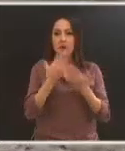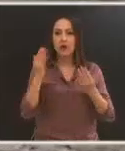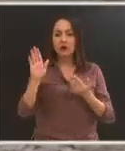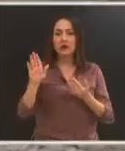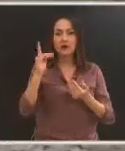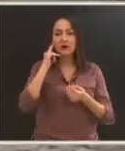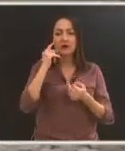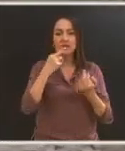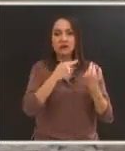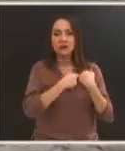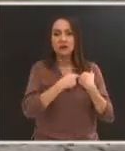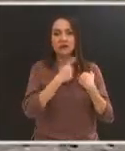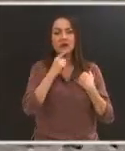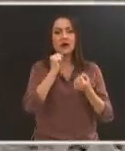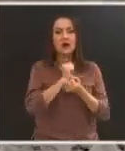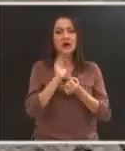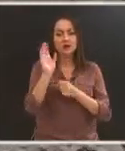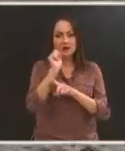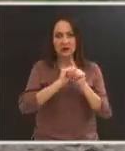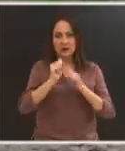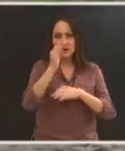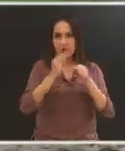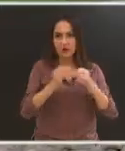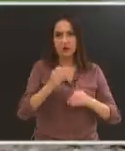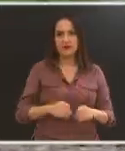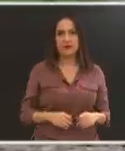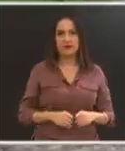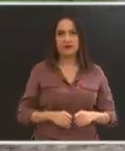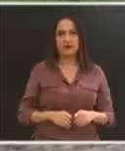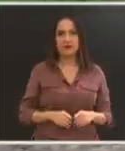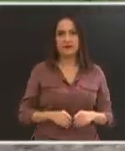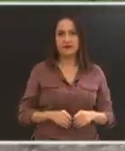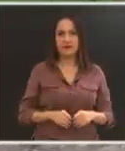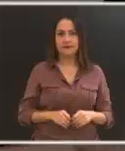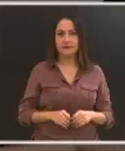serán los encargados de determinar su situación jurídica.